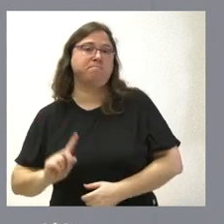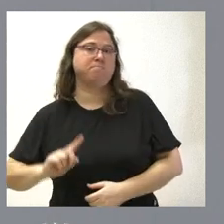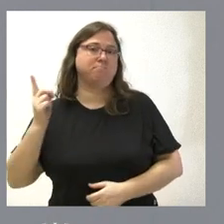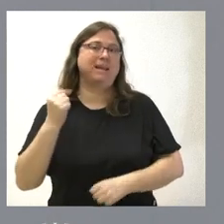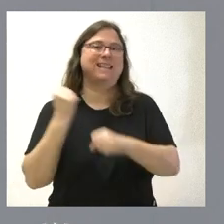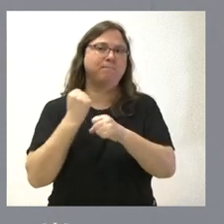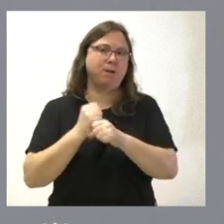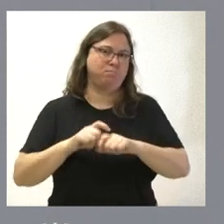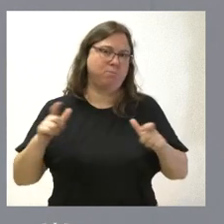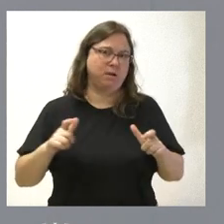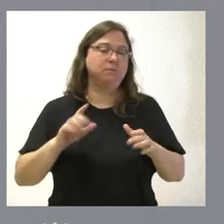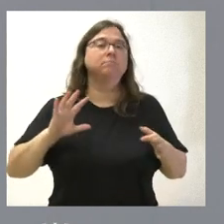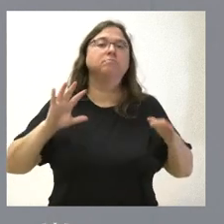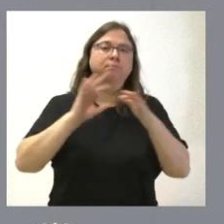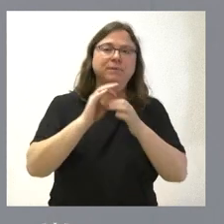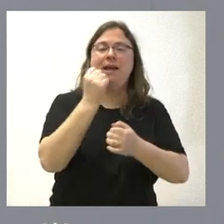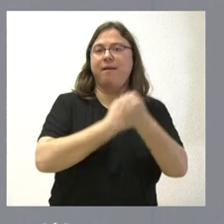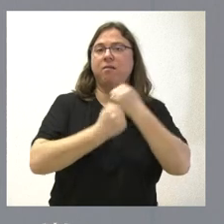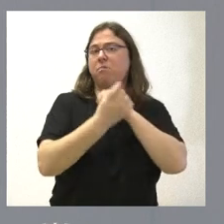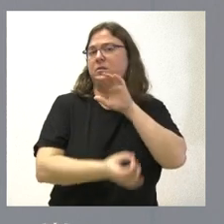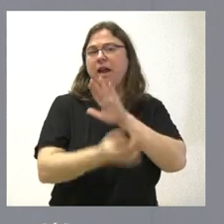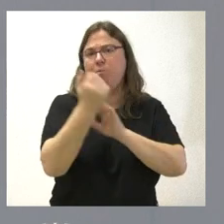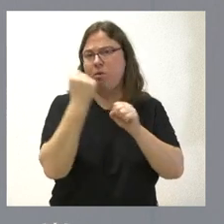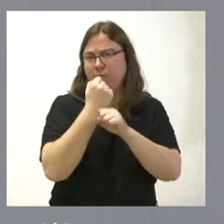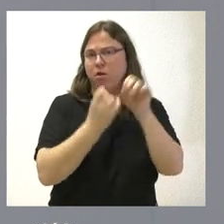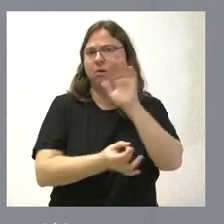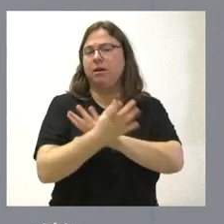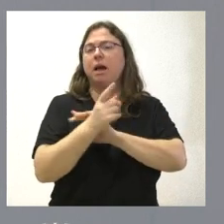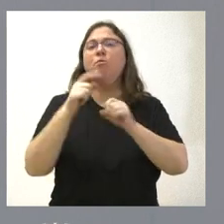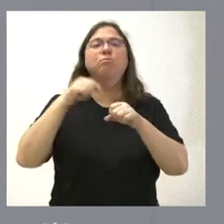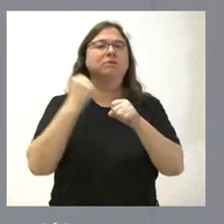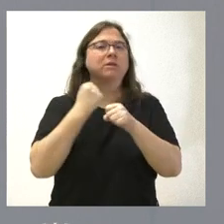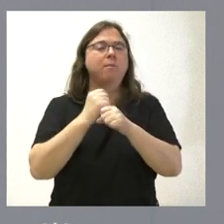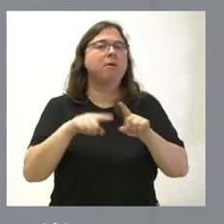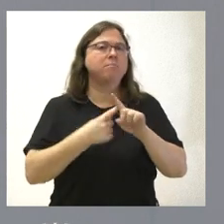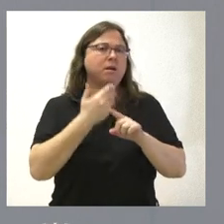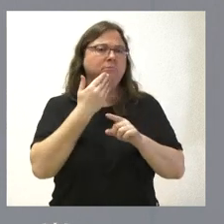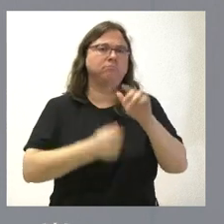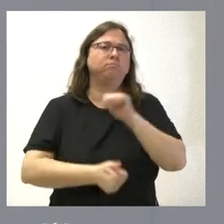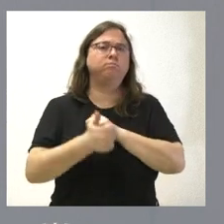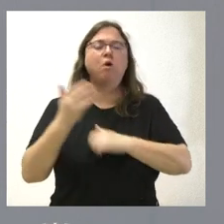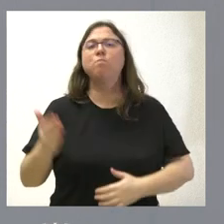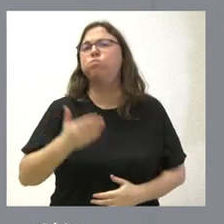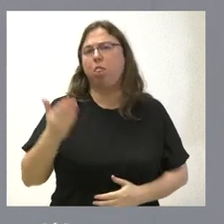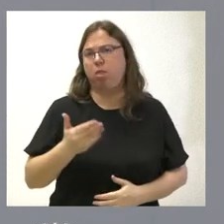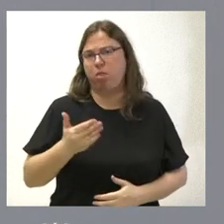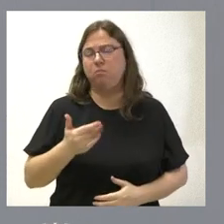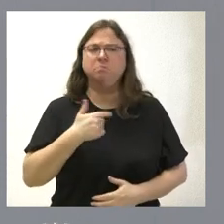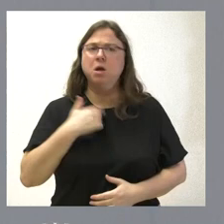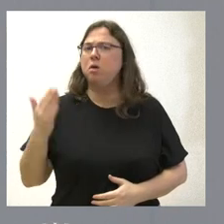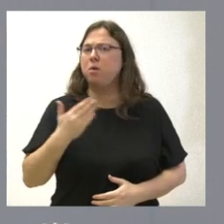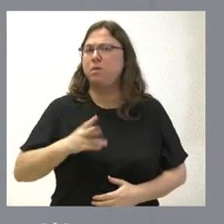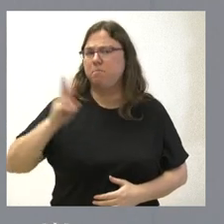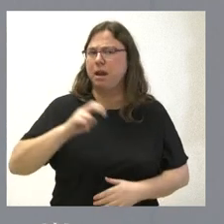empleo esto es sano también para la economía porque creamos empleo creamos poro de trabajo y eso también porque aumentamos nuestro nivel de productividad la productividad también es la base para